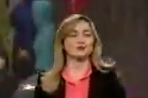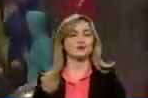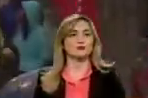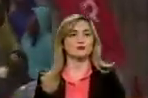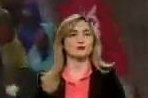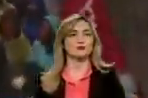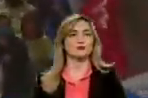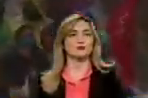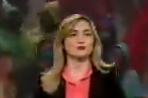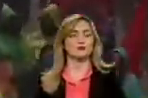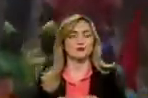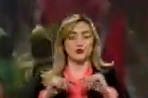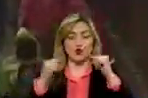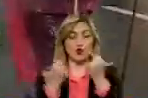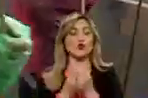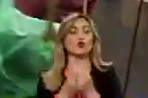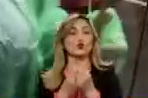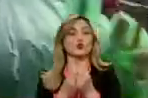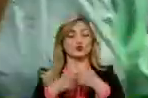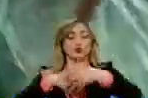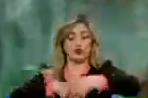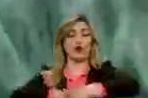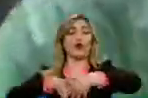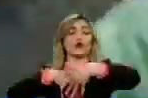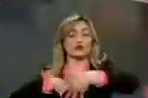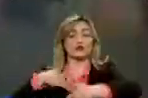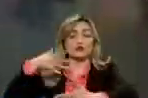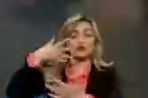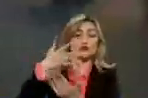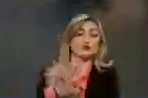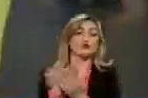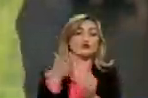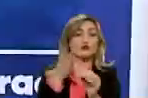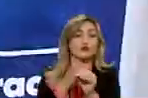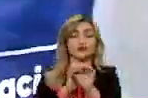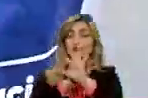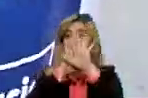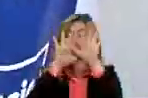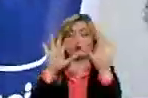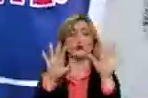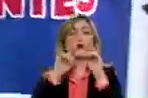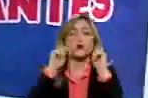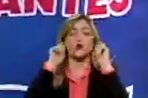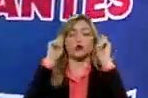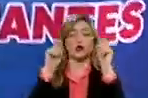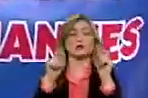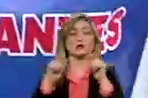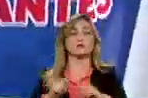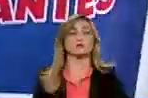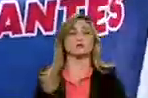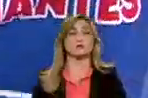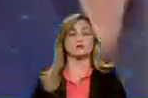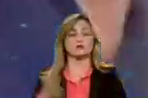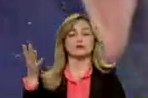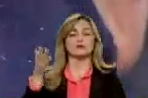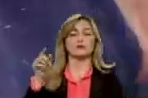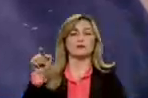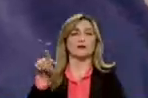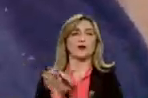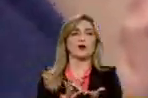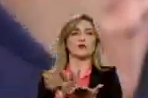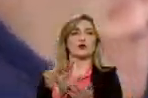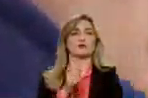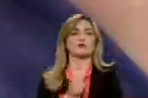Sin embargo, otros grupos dentro de esta movilización llegaron con un objetivo claro, alzar su voz de protesta, como esta docente que